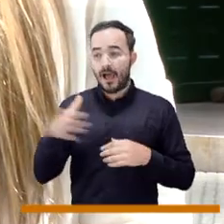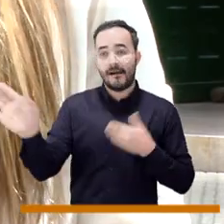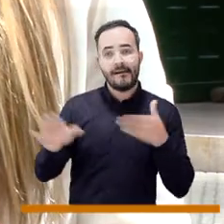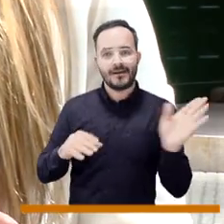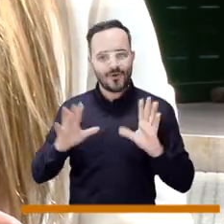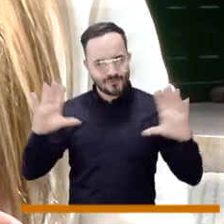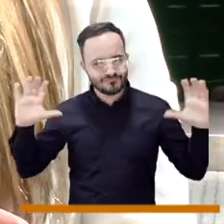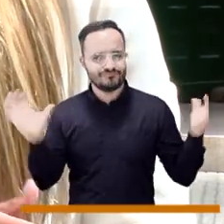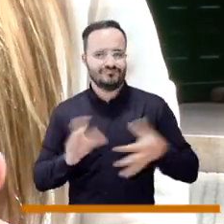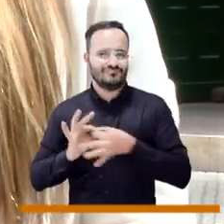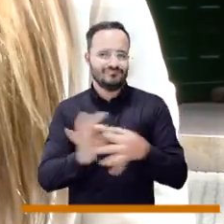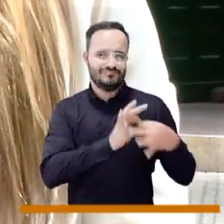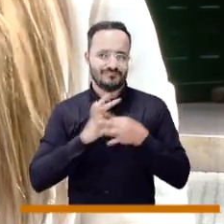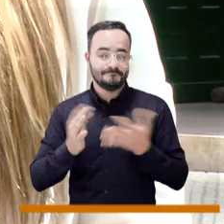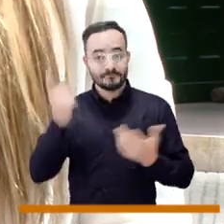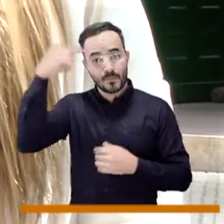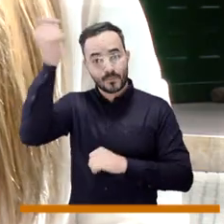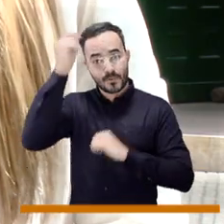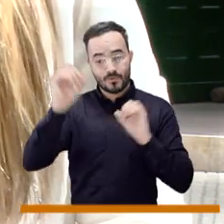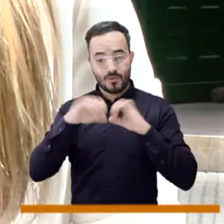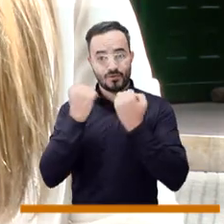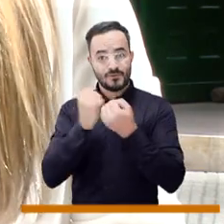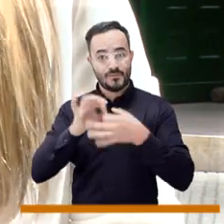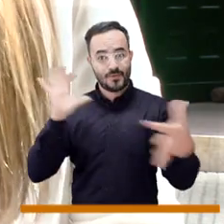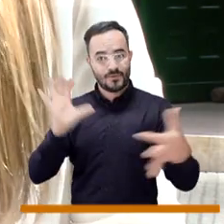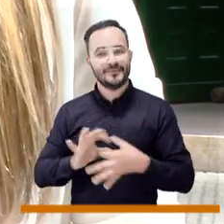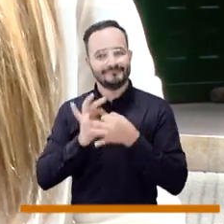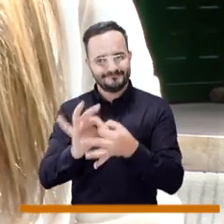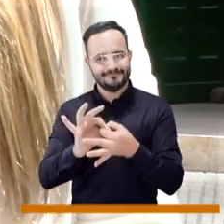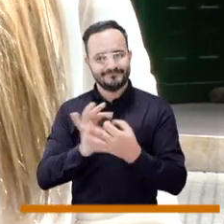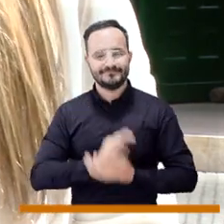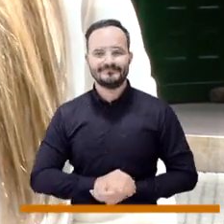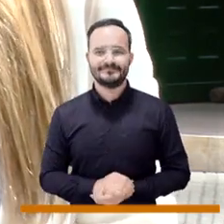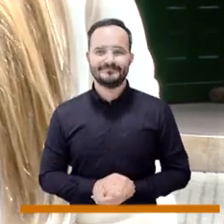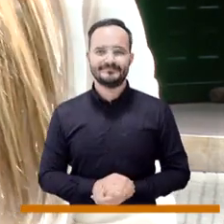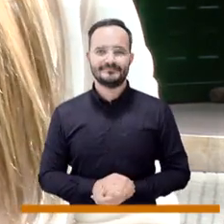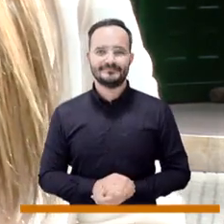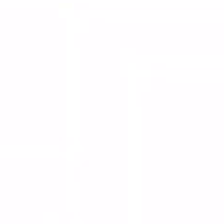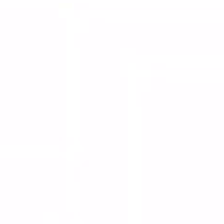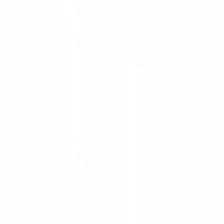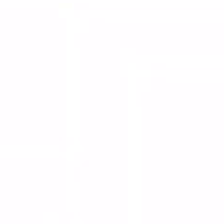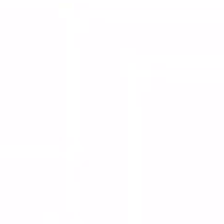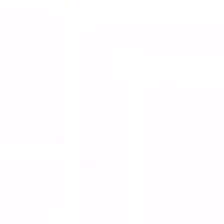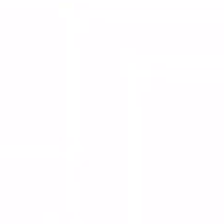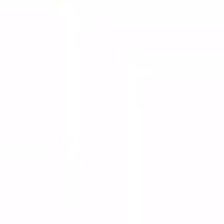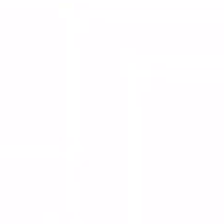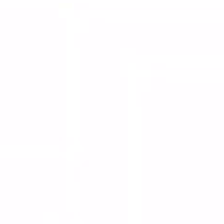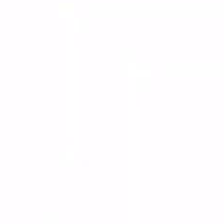que haya una Medellín en la que quepamos todos. Porque el Consejo somos tú y yo.